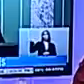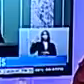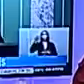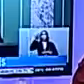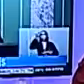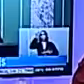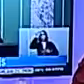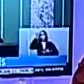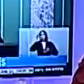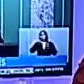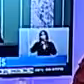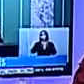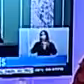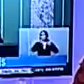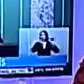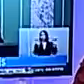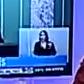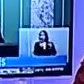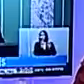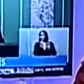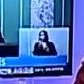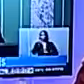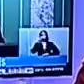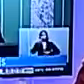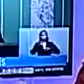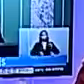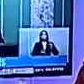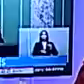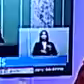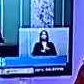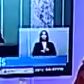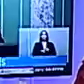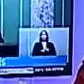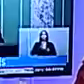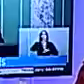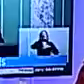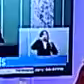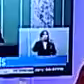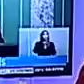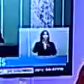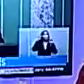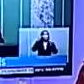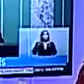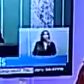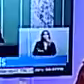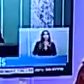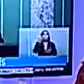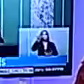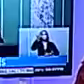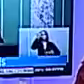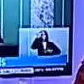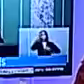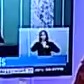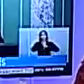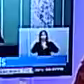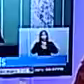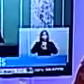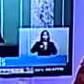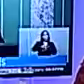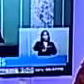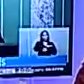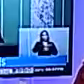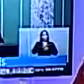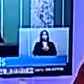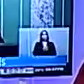personas más necesitados. Y vuelve y reitera que sea un proceso masivo y en paz que consolide la democracia